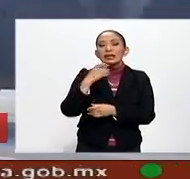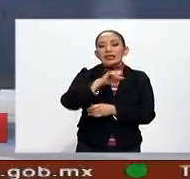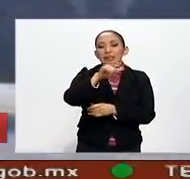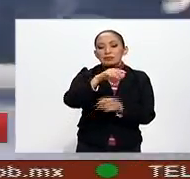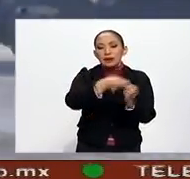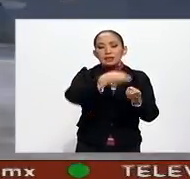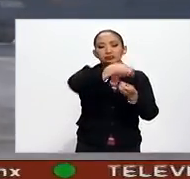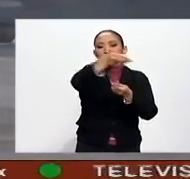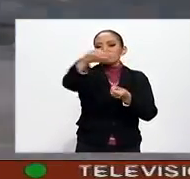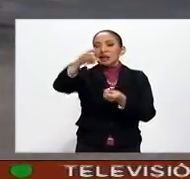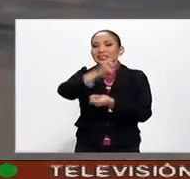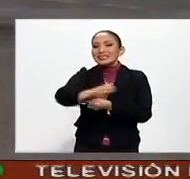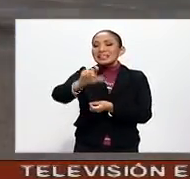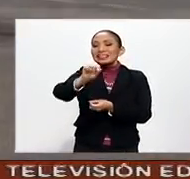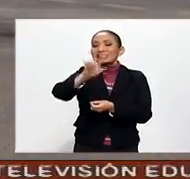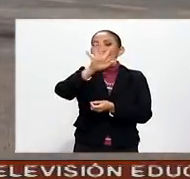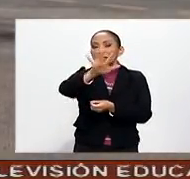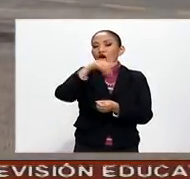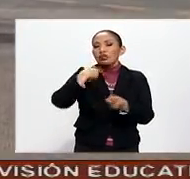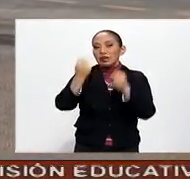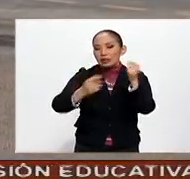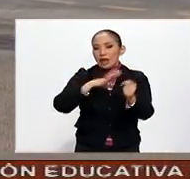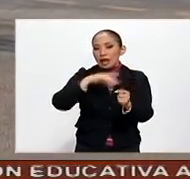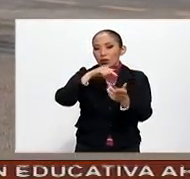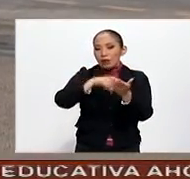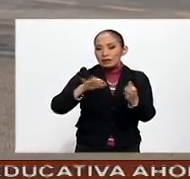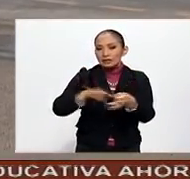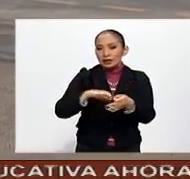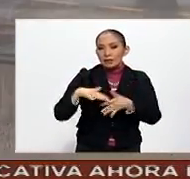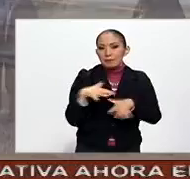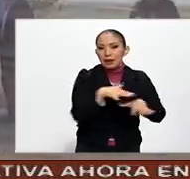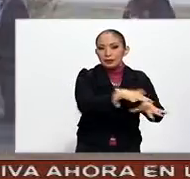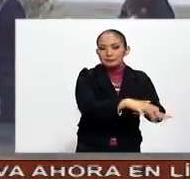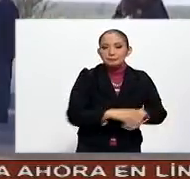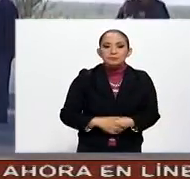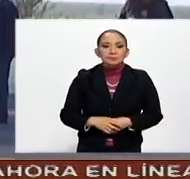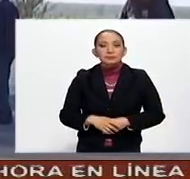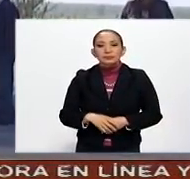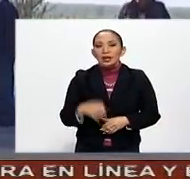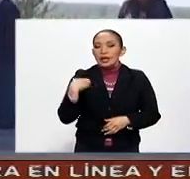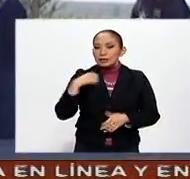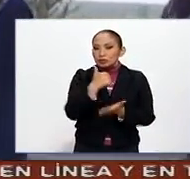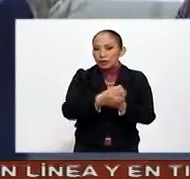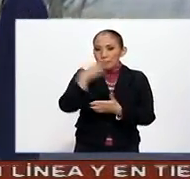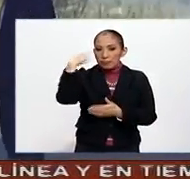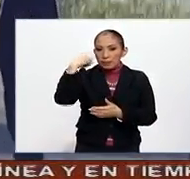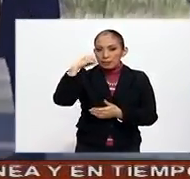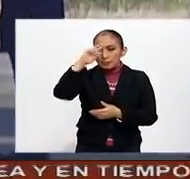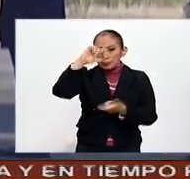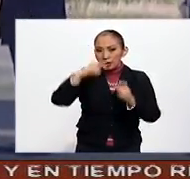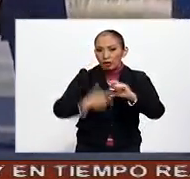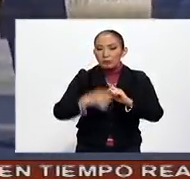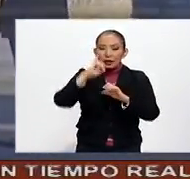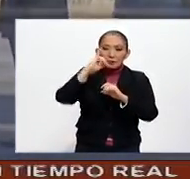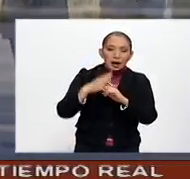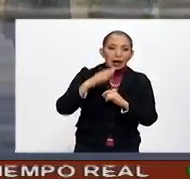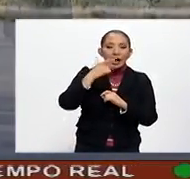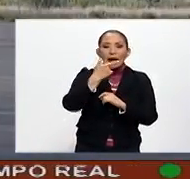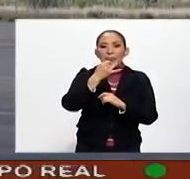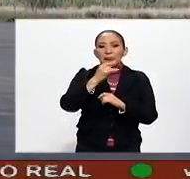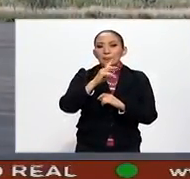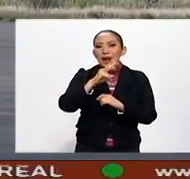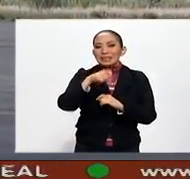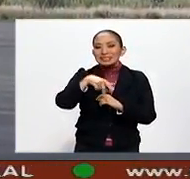las 375 tiendas que hay en la costa. Desde la ciudad de Puebla para México al Día, con imágenes de Gabriel